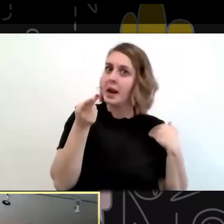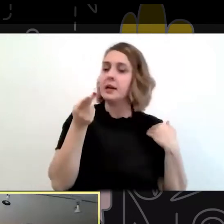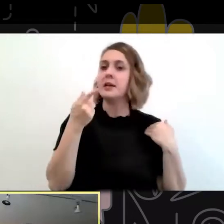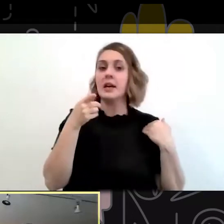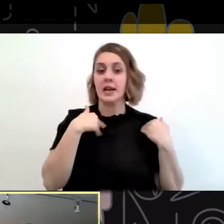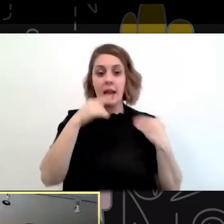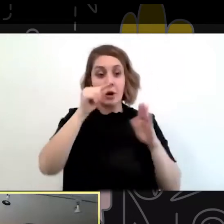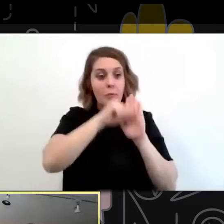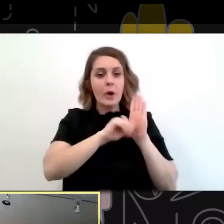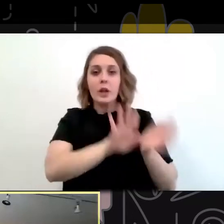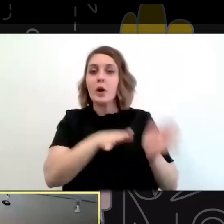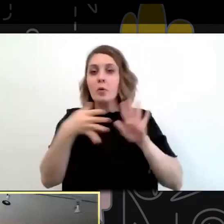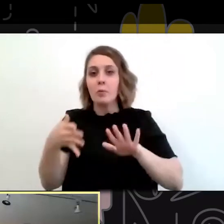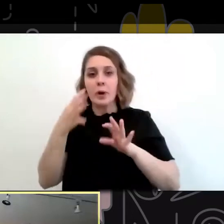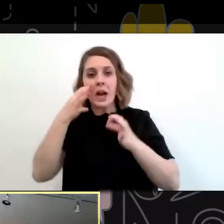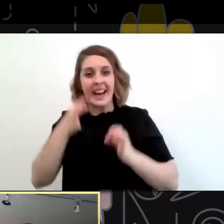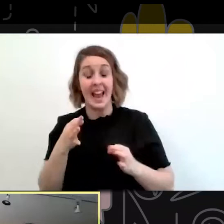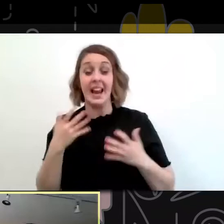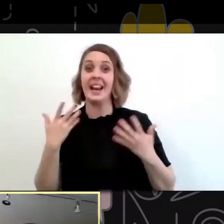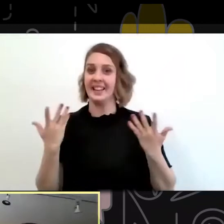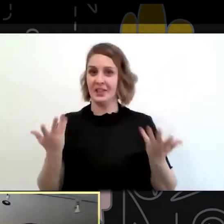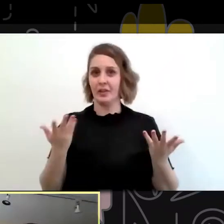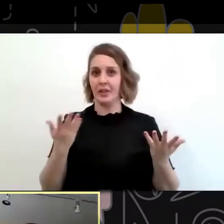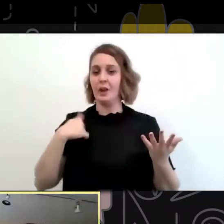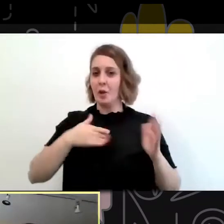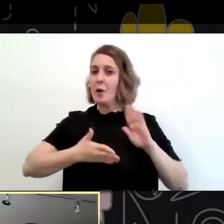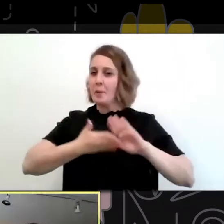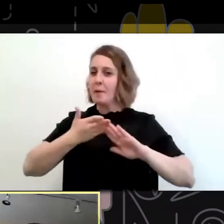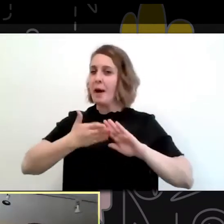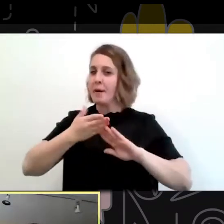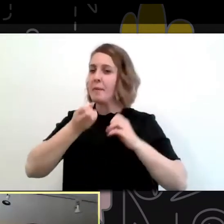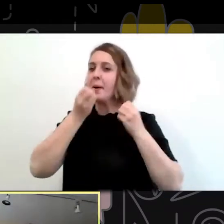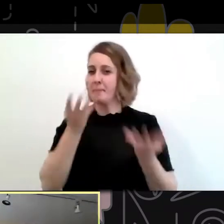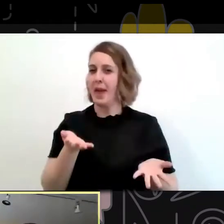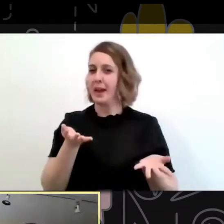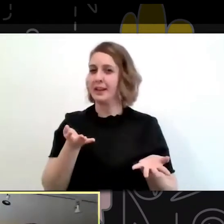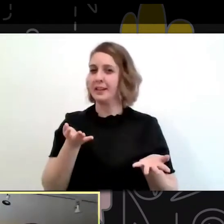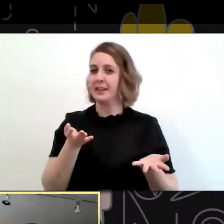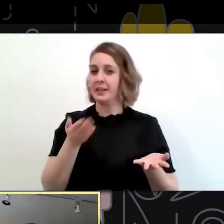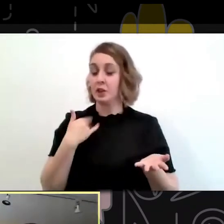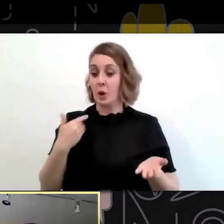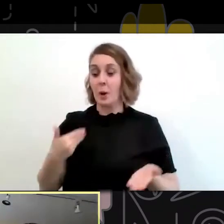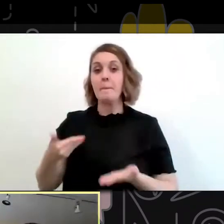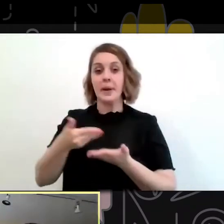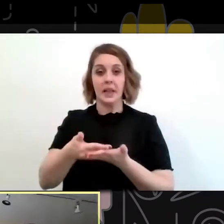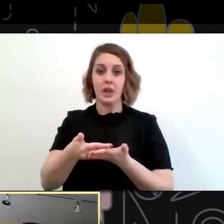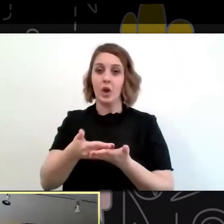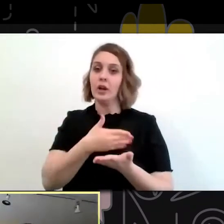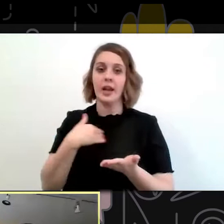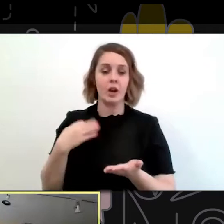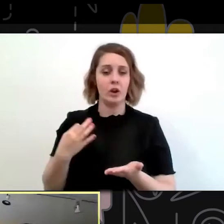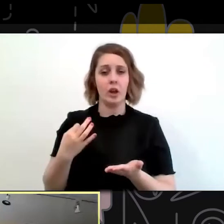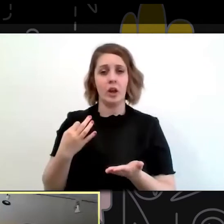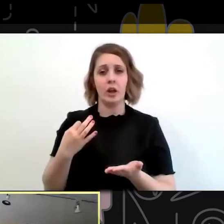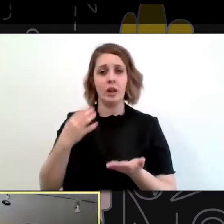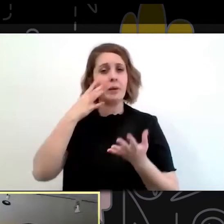estos criterios. Luego, estamos en camino. La petición con la que acabo es volverlo una